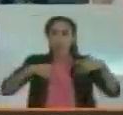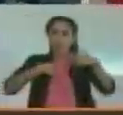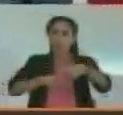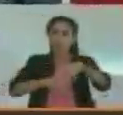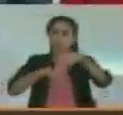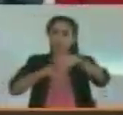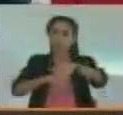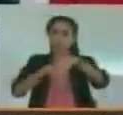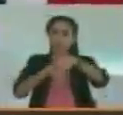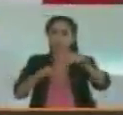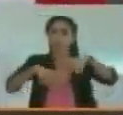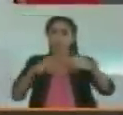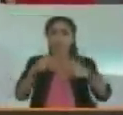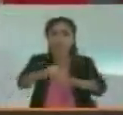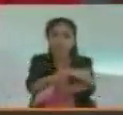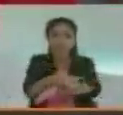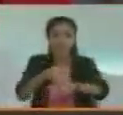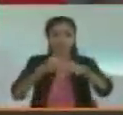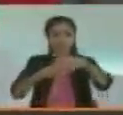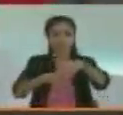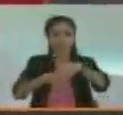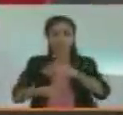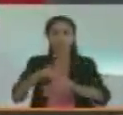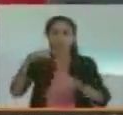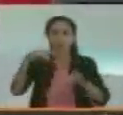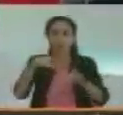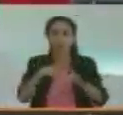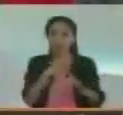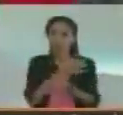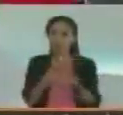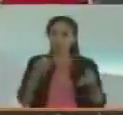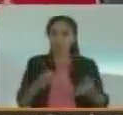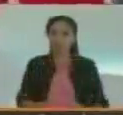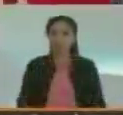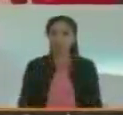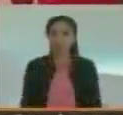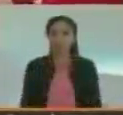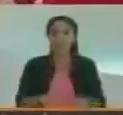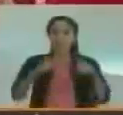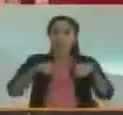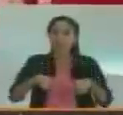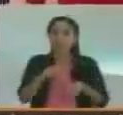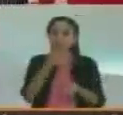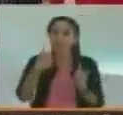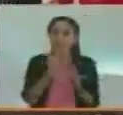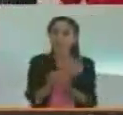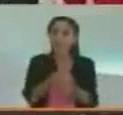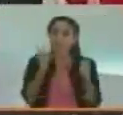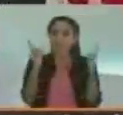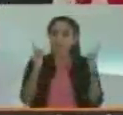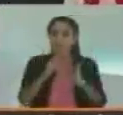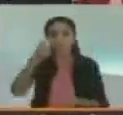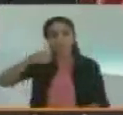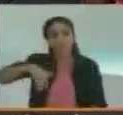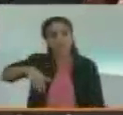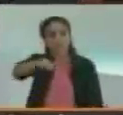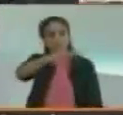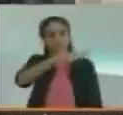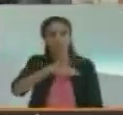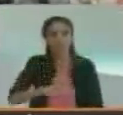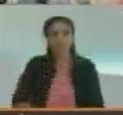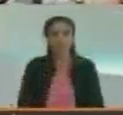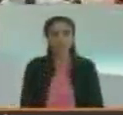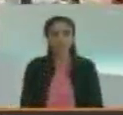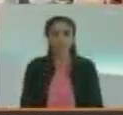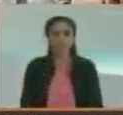mucho. Carabobo, aquí nació la libertad venezolana. Aquí nació